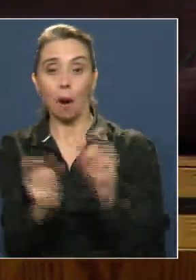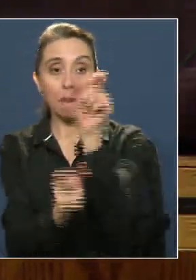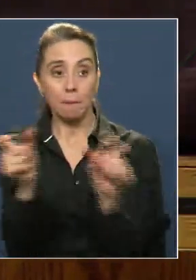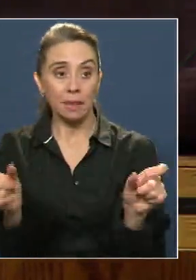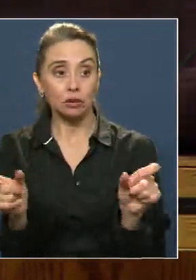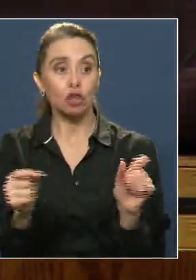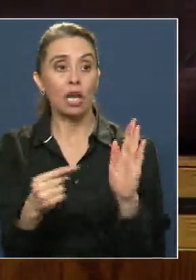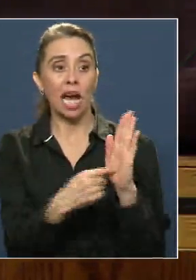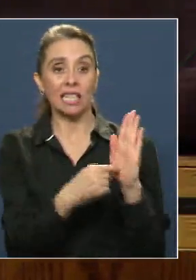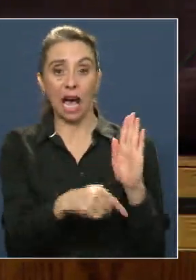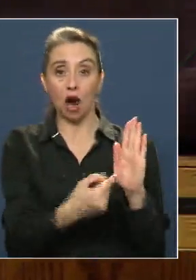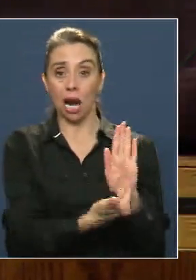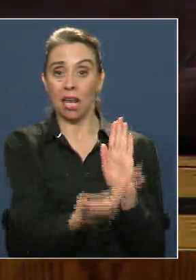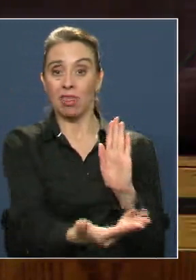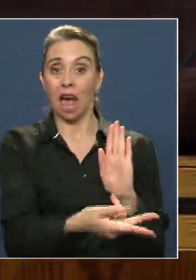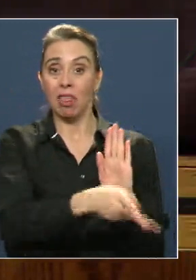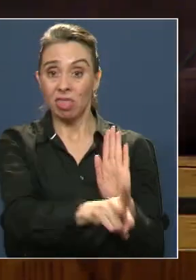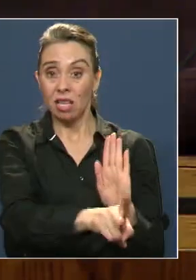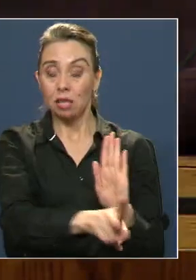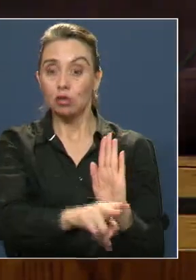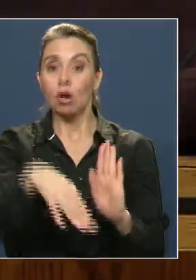este derecho sin él.